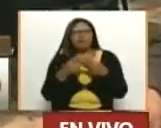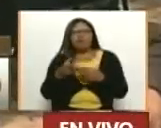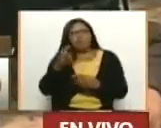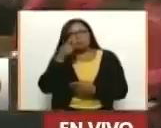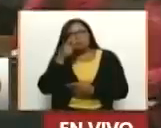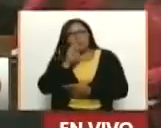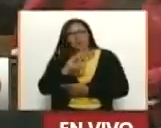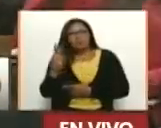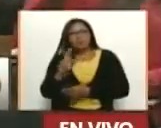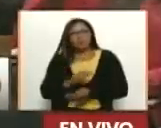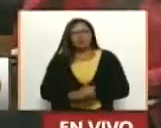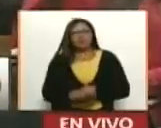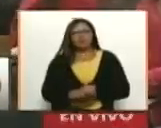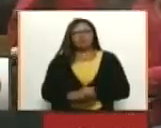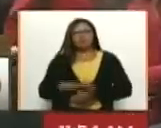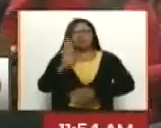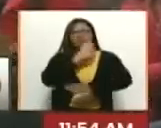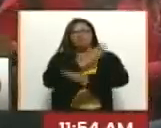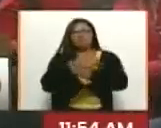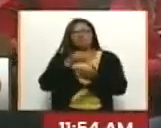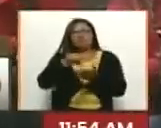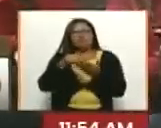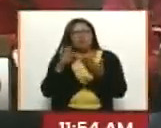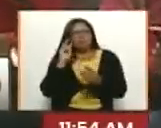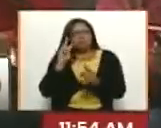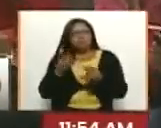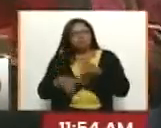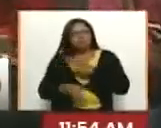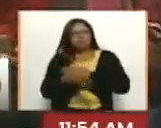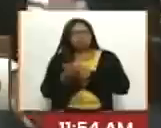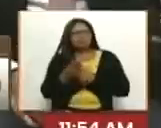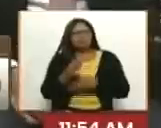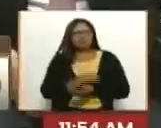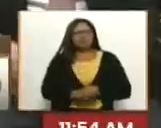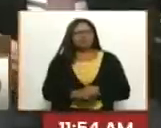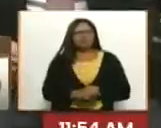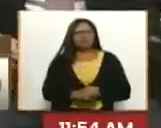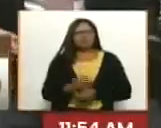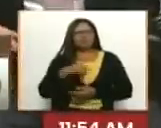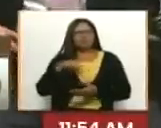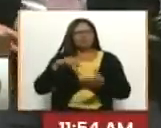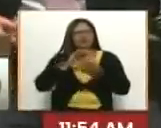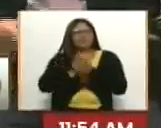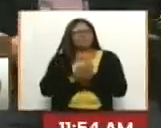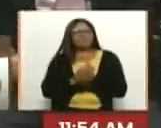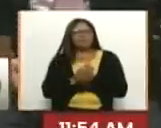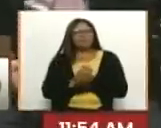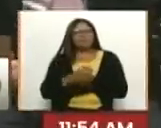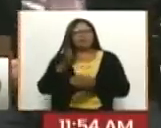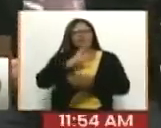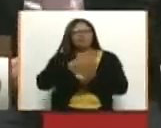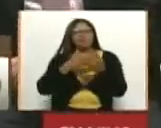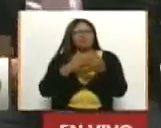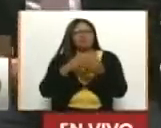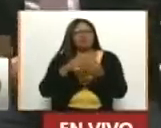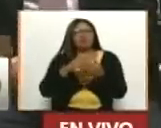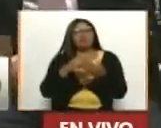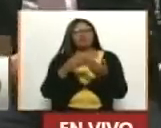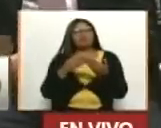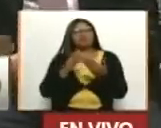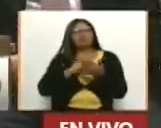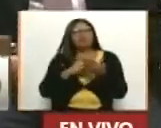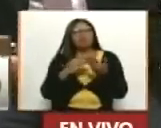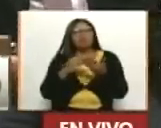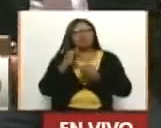la República, Poder Ciudadano en pleno. Están compañeros del Poder Ejecutivo, del Ministerio del Poder Popular para